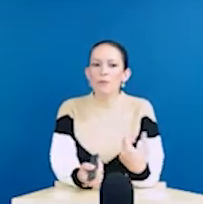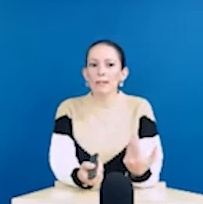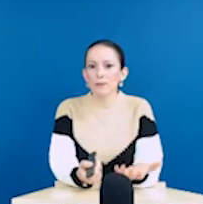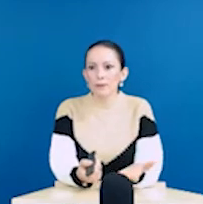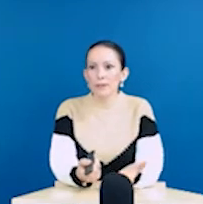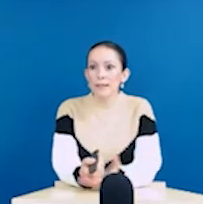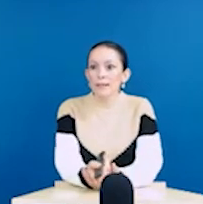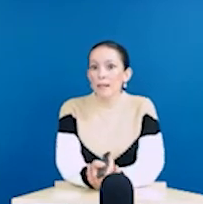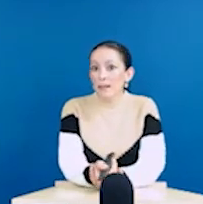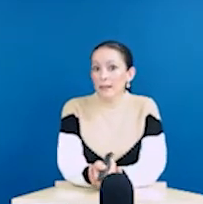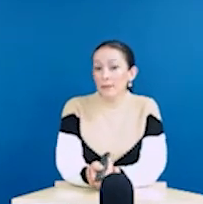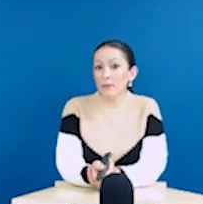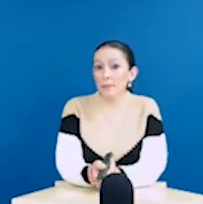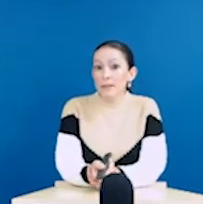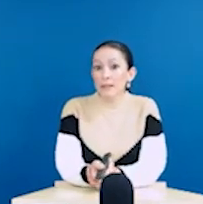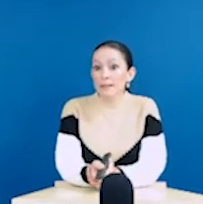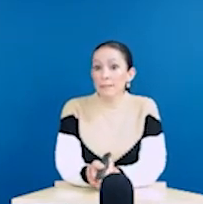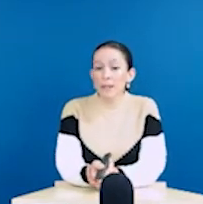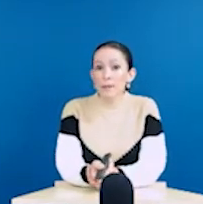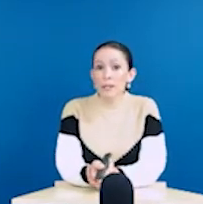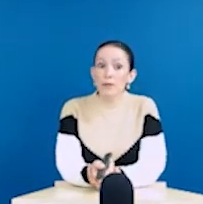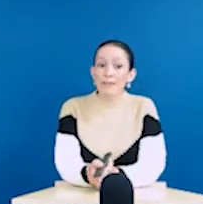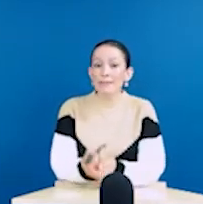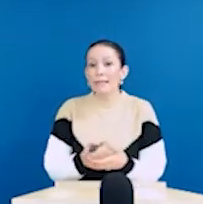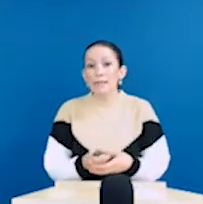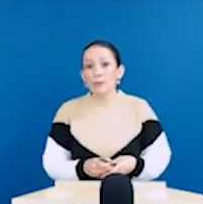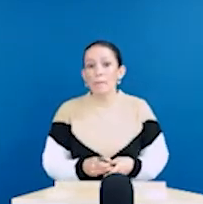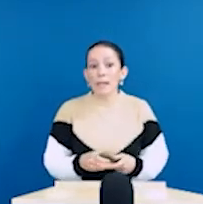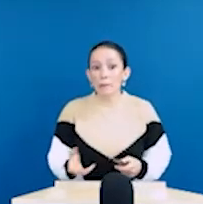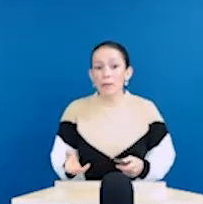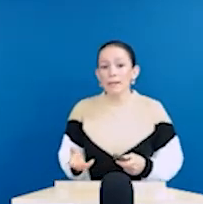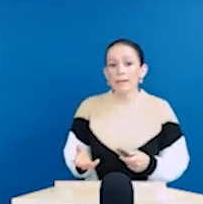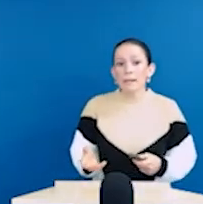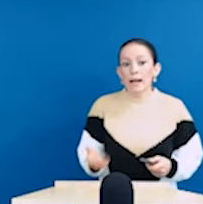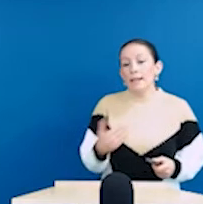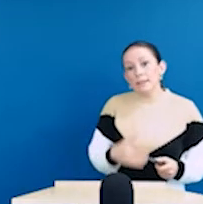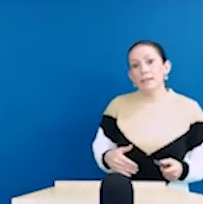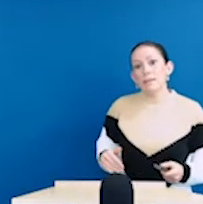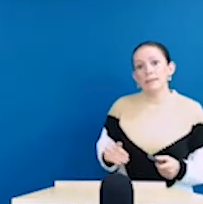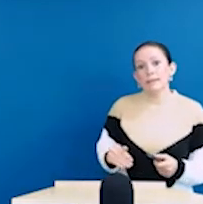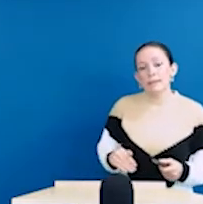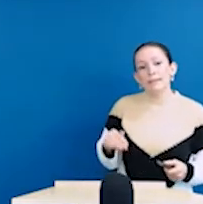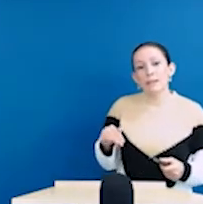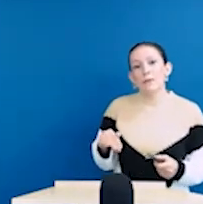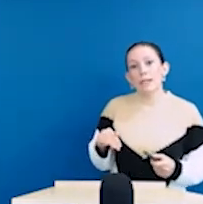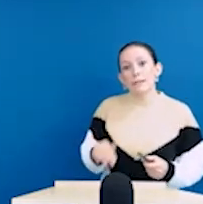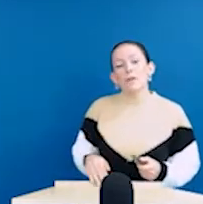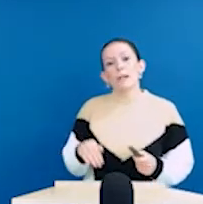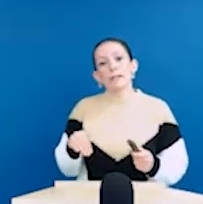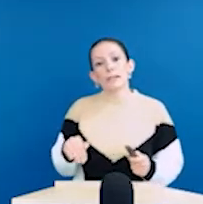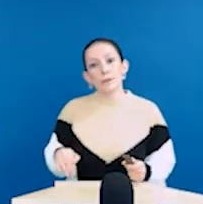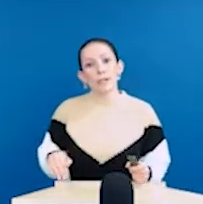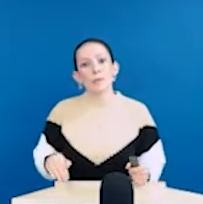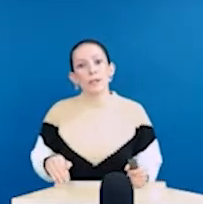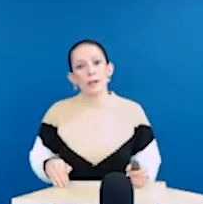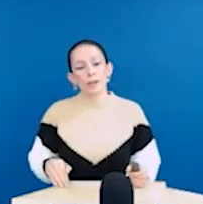tipo de educación, de que la hidratación también tiene que ser previa y no es tanto previa antes de que el paciente ya esté conectado